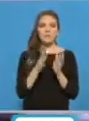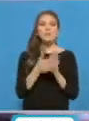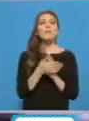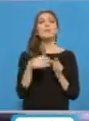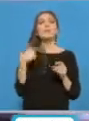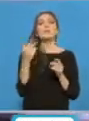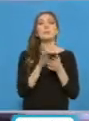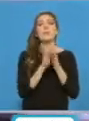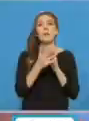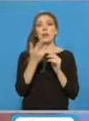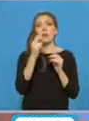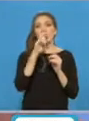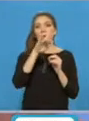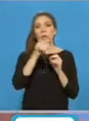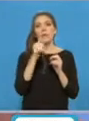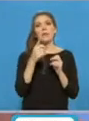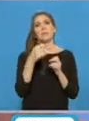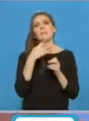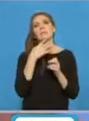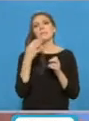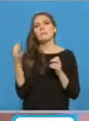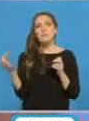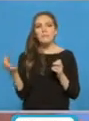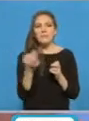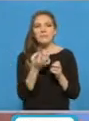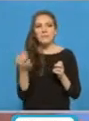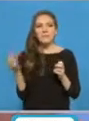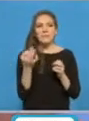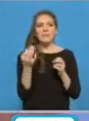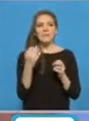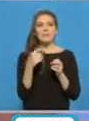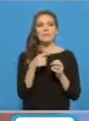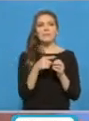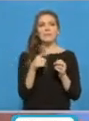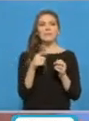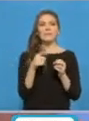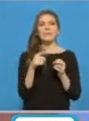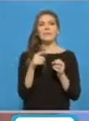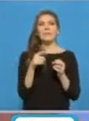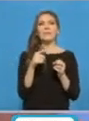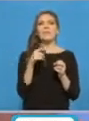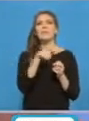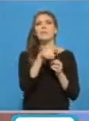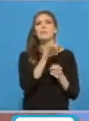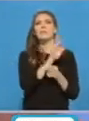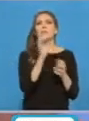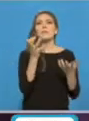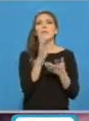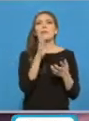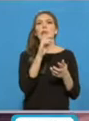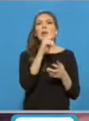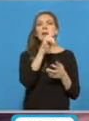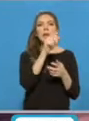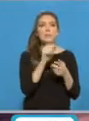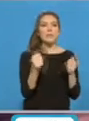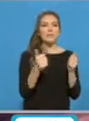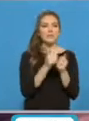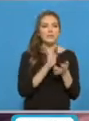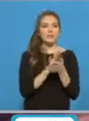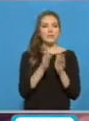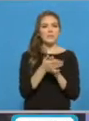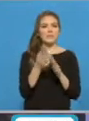de harina, bueno, es una dulzura. Es Esa- deliciosa. Se hacen Hasta suavecitas, crepas ¿no? haces con las tortillas de Hasta harina. crepas puedes hacer, pero